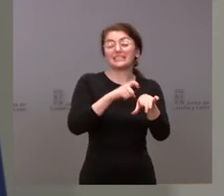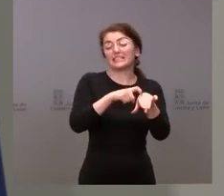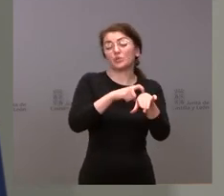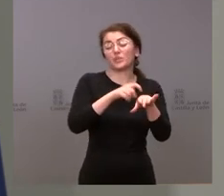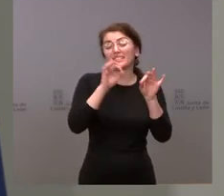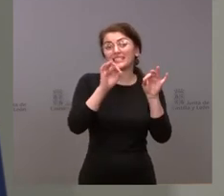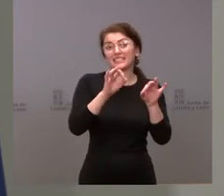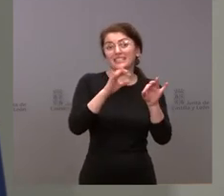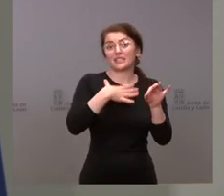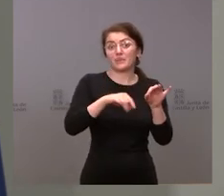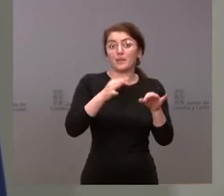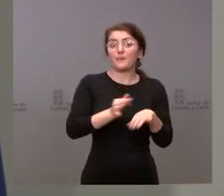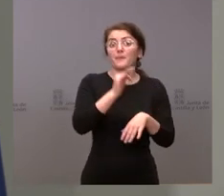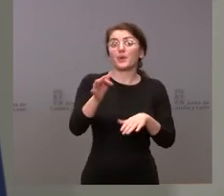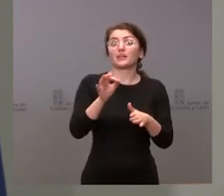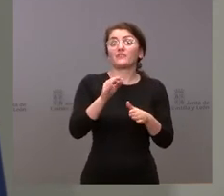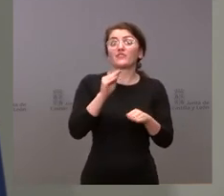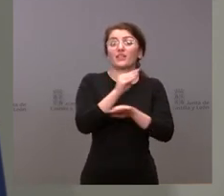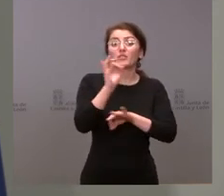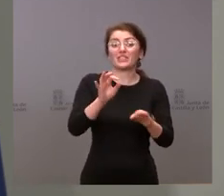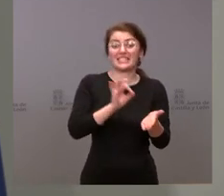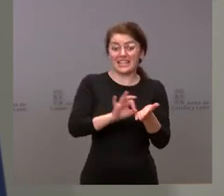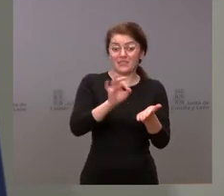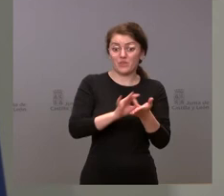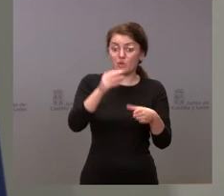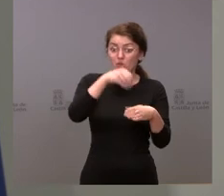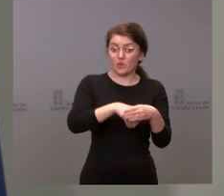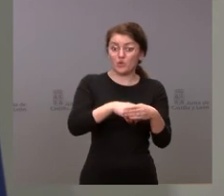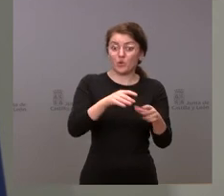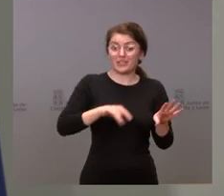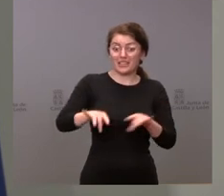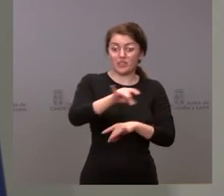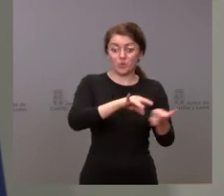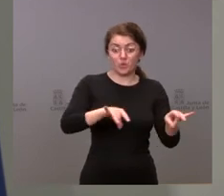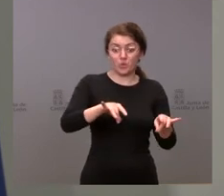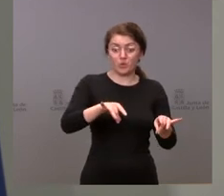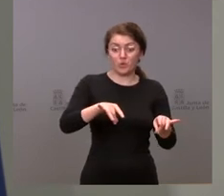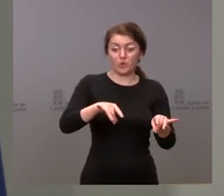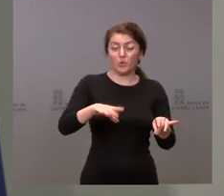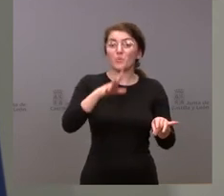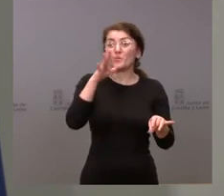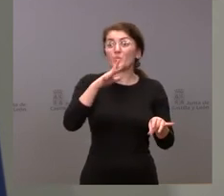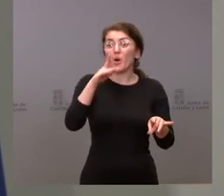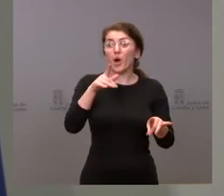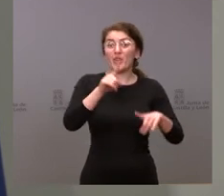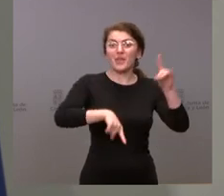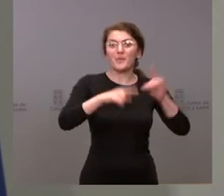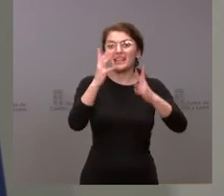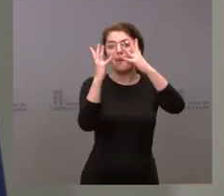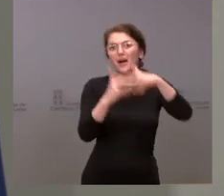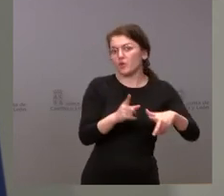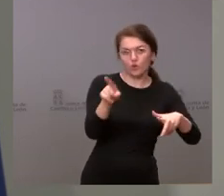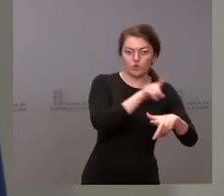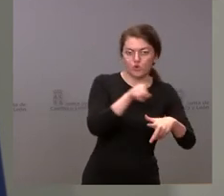financiación de los servicios que se prestan en el territorio que no se pueden distribuir su financiación exclusivamente por el padrón de habitantes sino también por otros